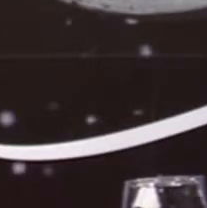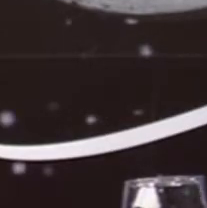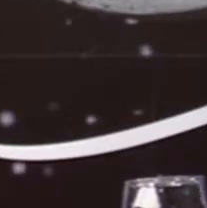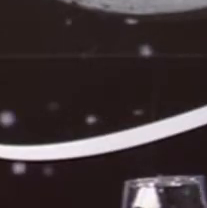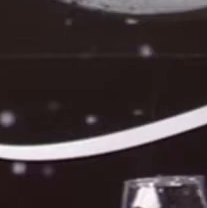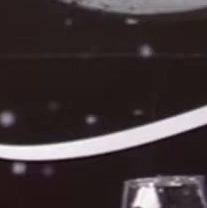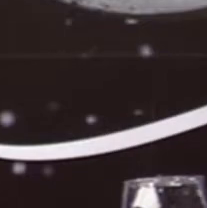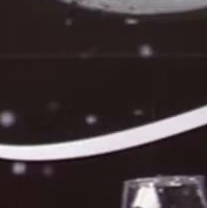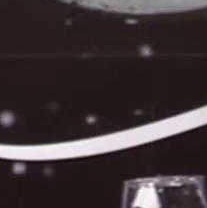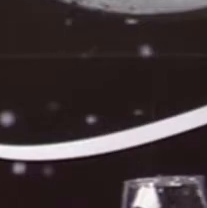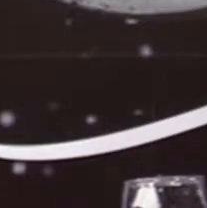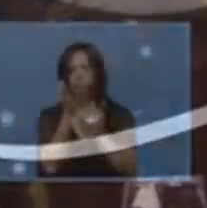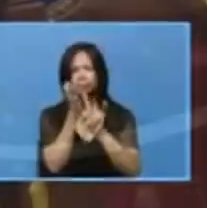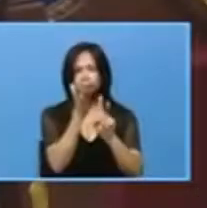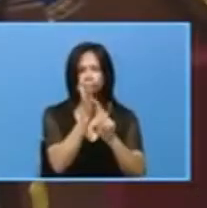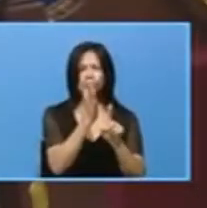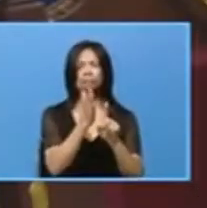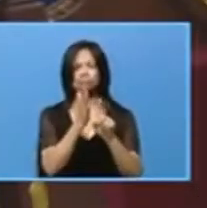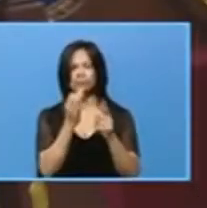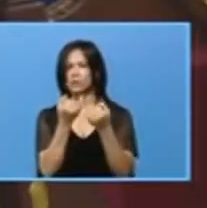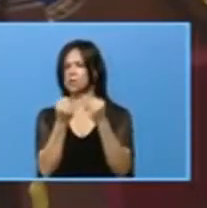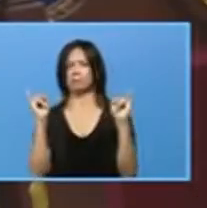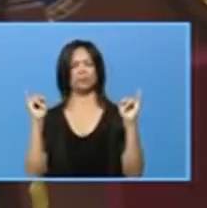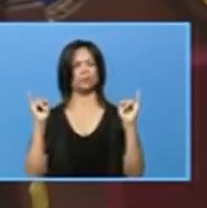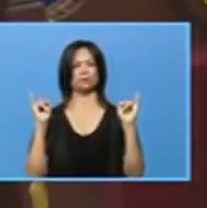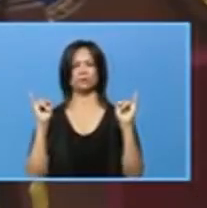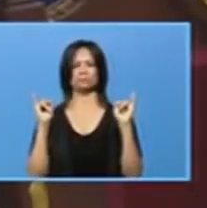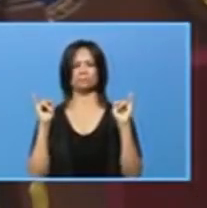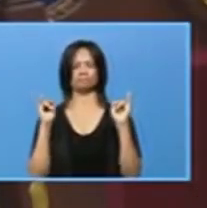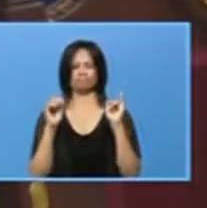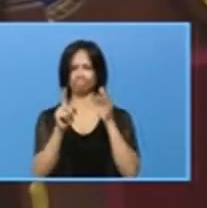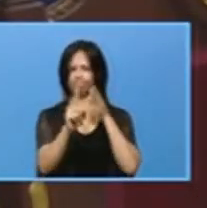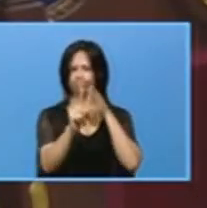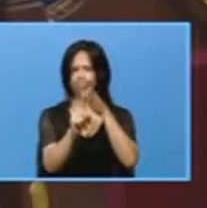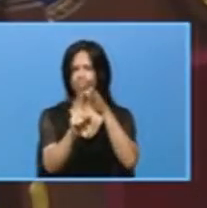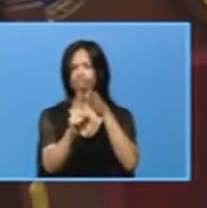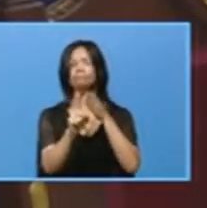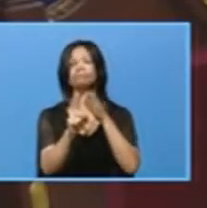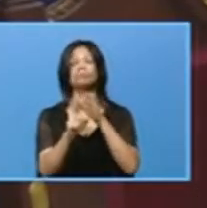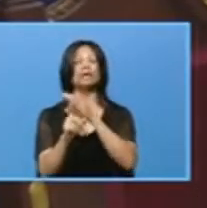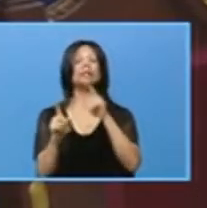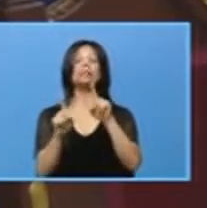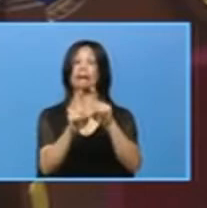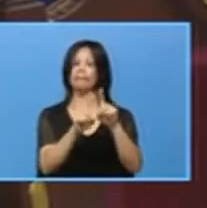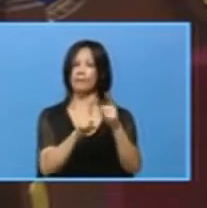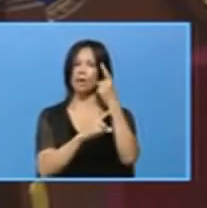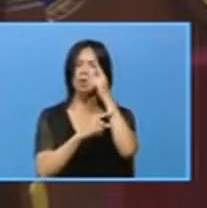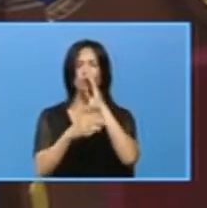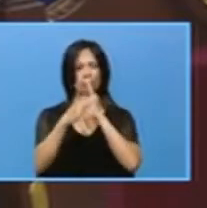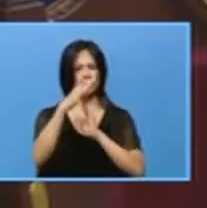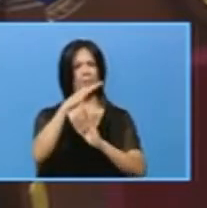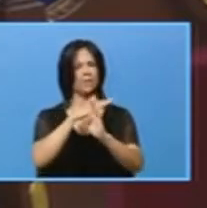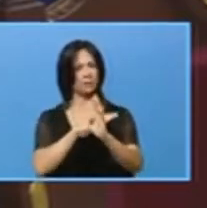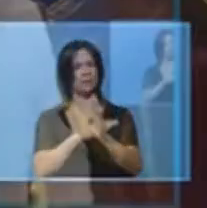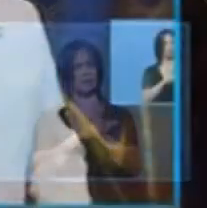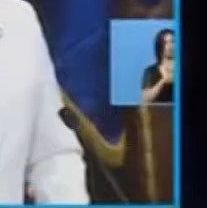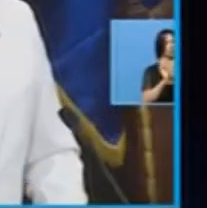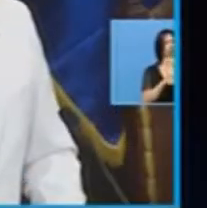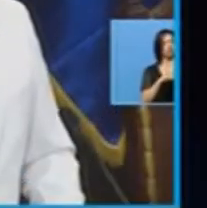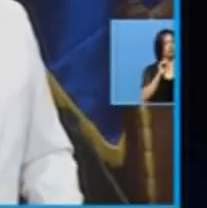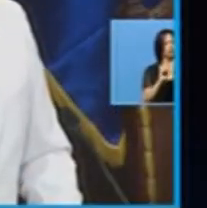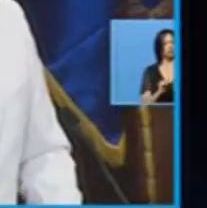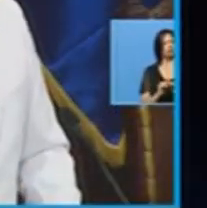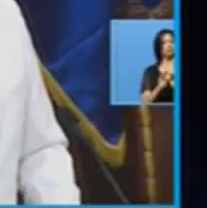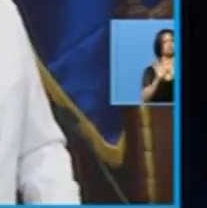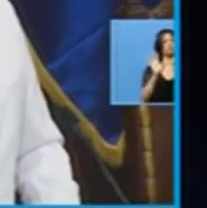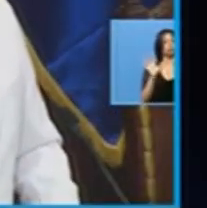medios. Él es humilde, no lo quiere aceptar, pero la realidad se impone. Mire, permíteme a don Eduardo darle las gracias y a